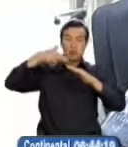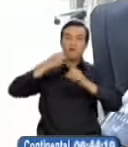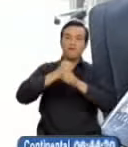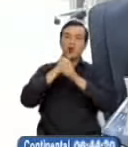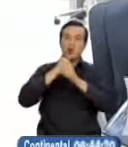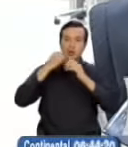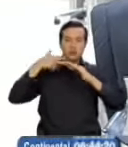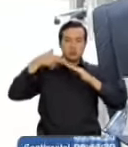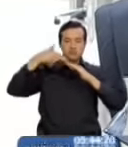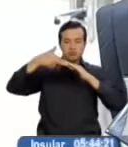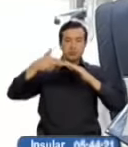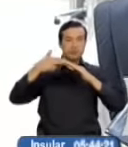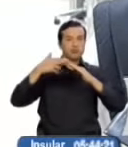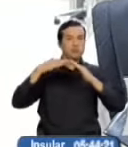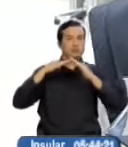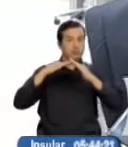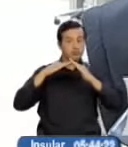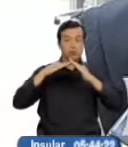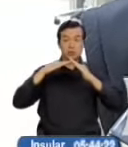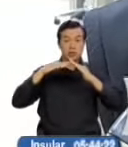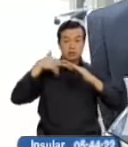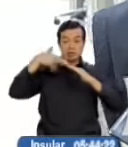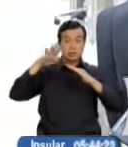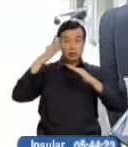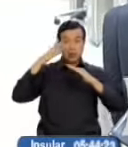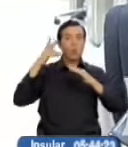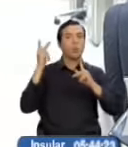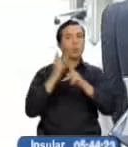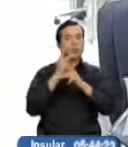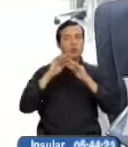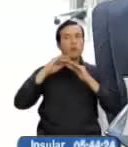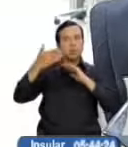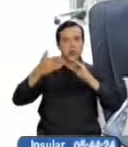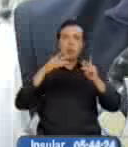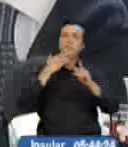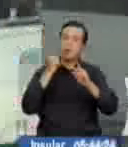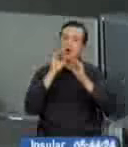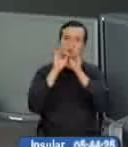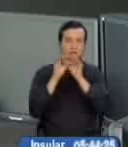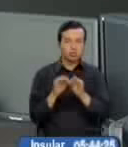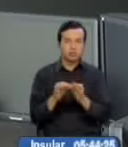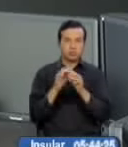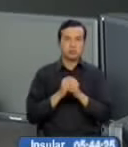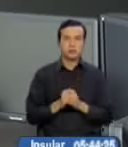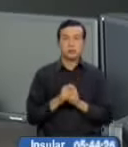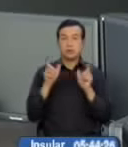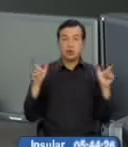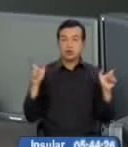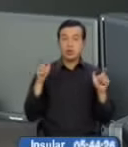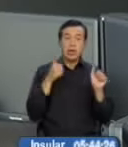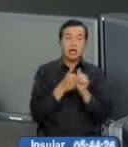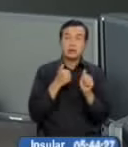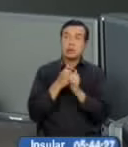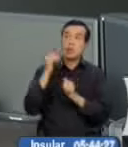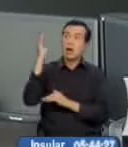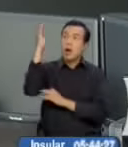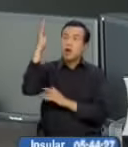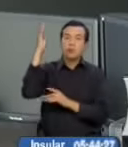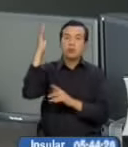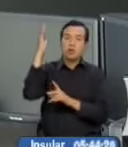sujetado hacia las vigas y si no es así, tomar las medidas correctivas pertinentes. La ciudadanía alejarse de árboles,